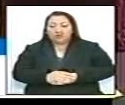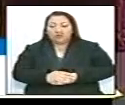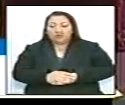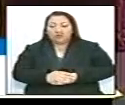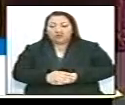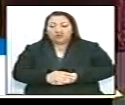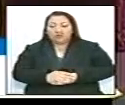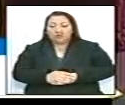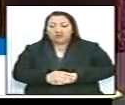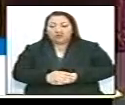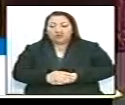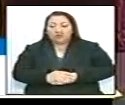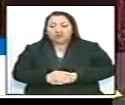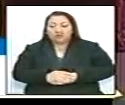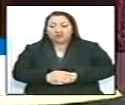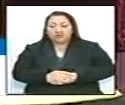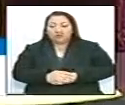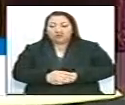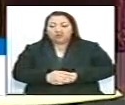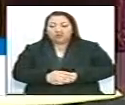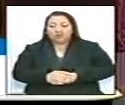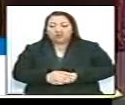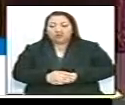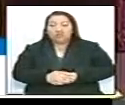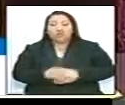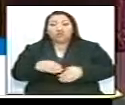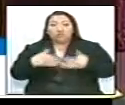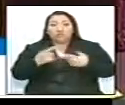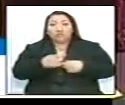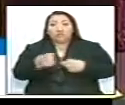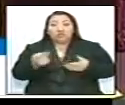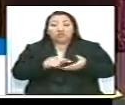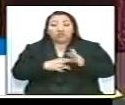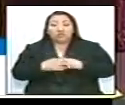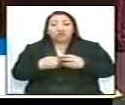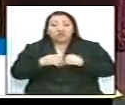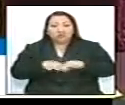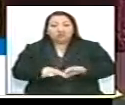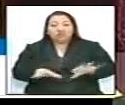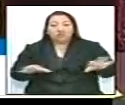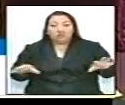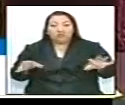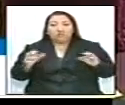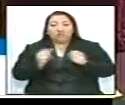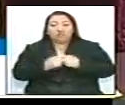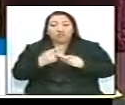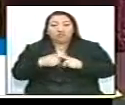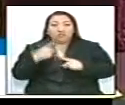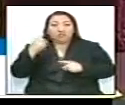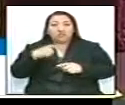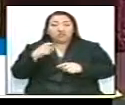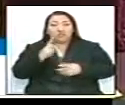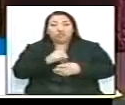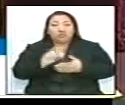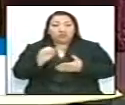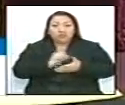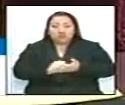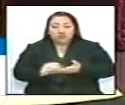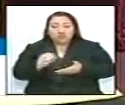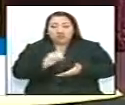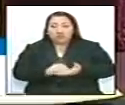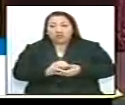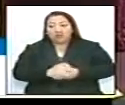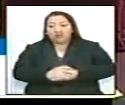legislativo, poder legislativo, ustedes estarían en capacidad de desplegar, o si se necesitaría un mes más, en